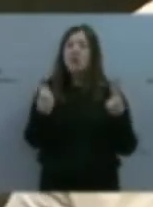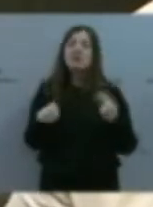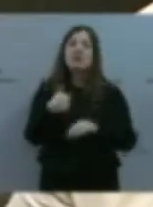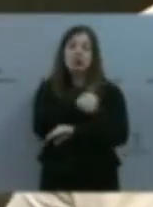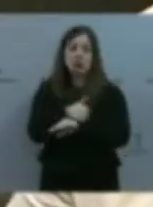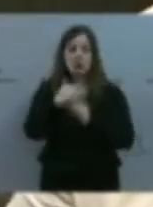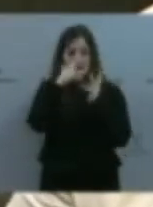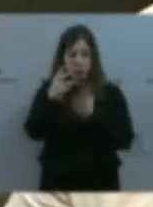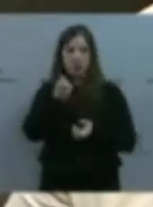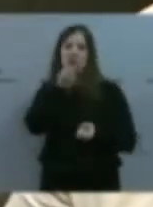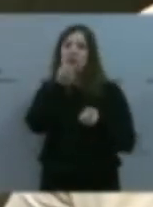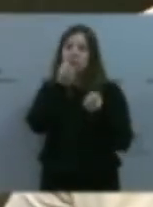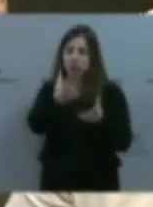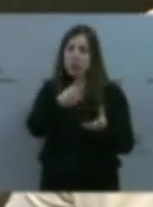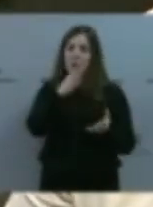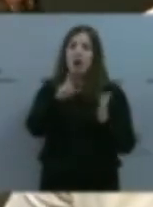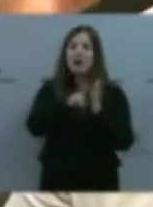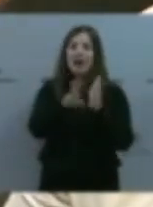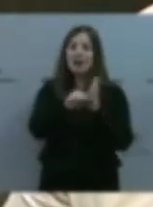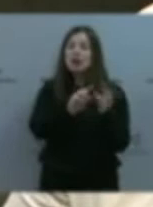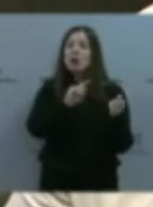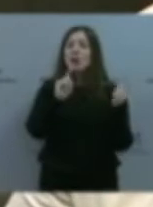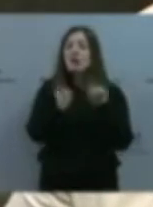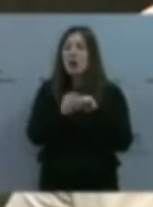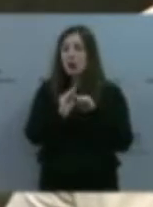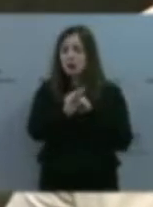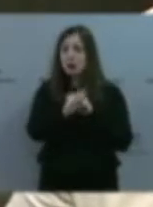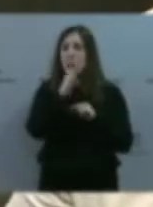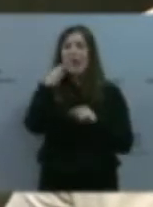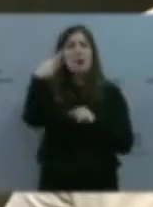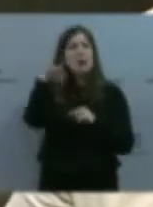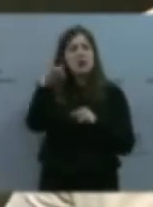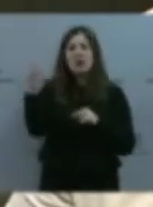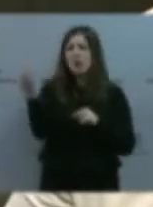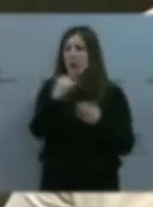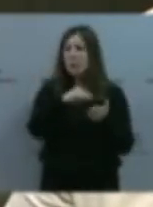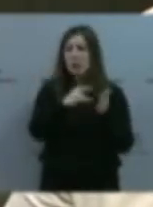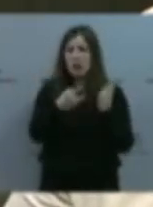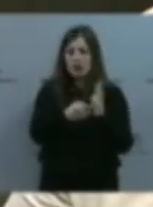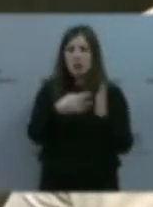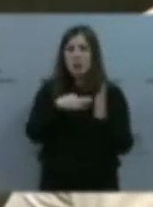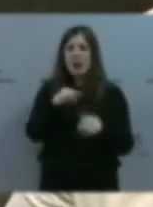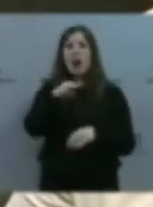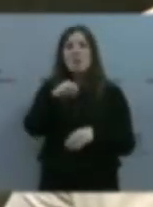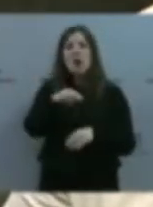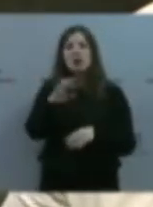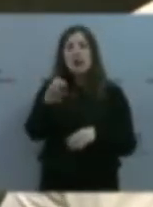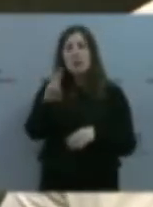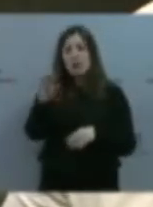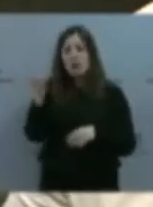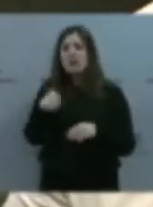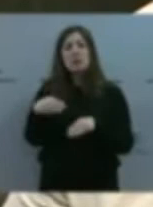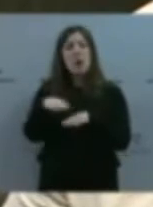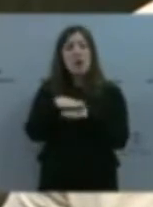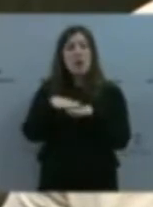Decreto únicamente para dar cabida al proyecto del Montepío en las bases de una subvención en la que inicialmente